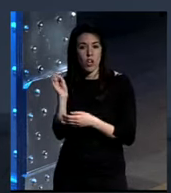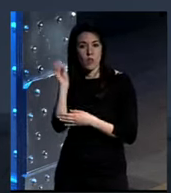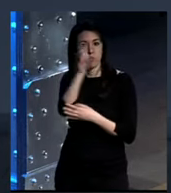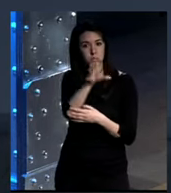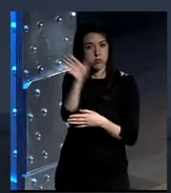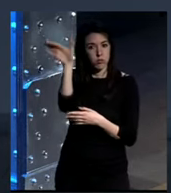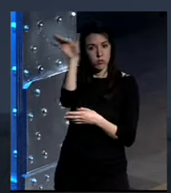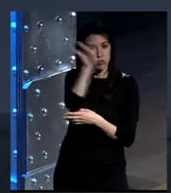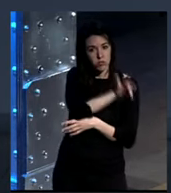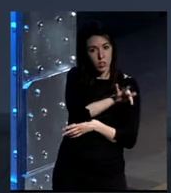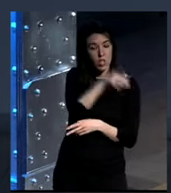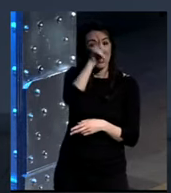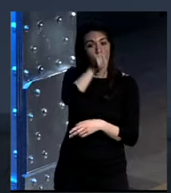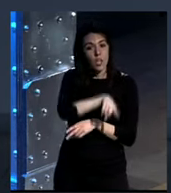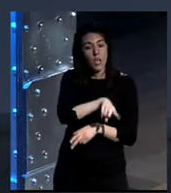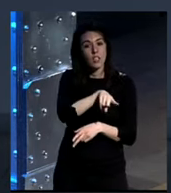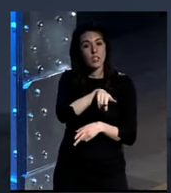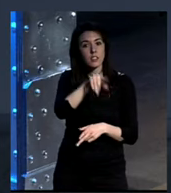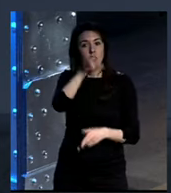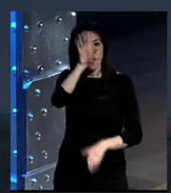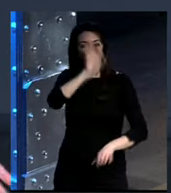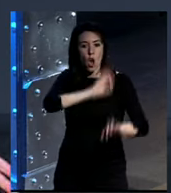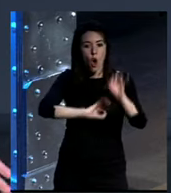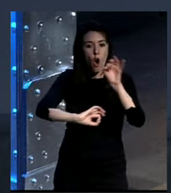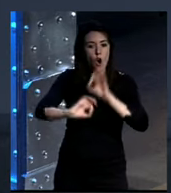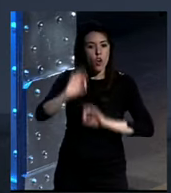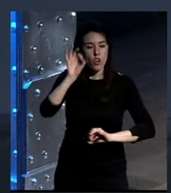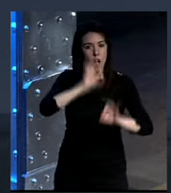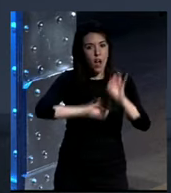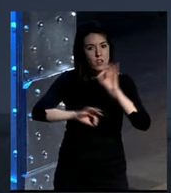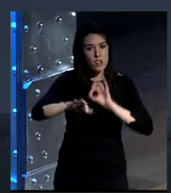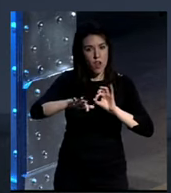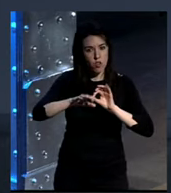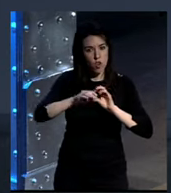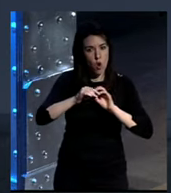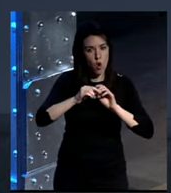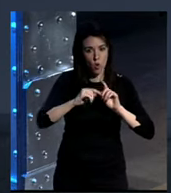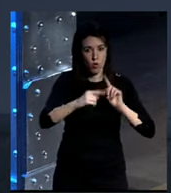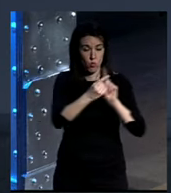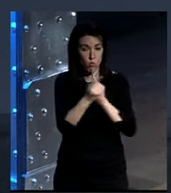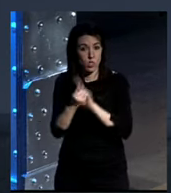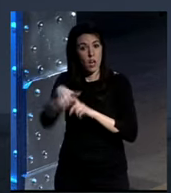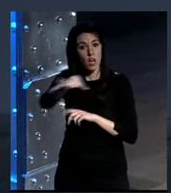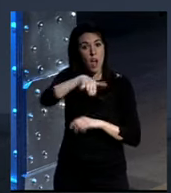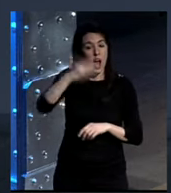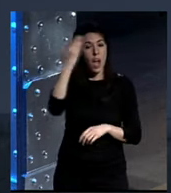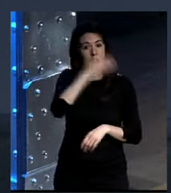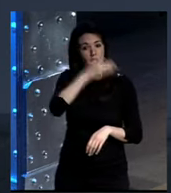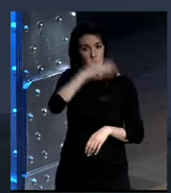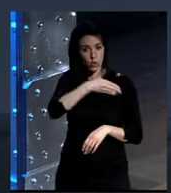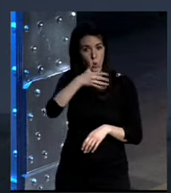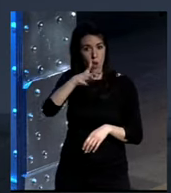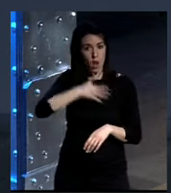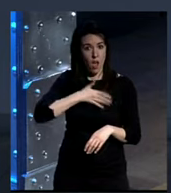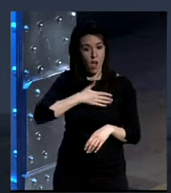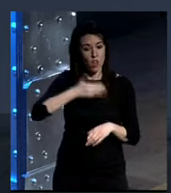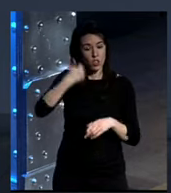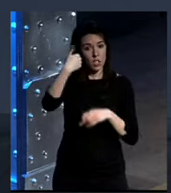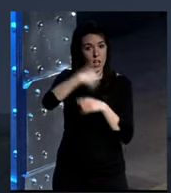filatélica y tendremos una organización unitaria en la Escuela de Telégrafos actual que está en Conde